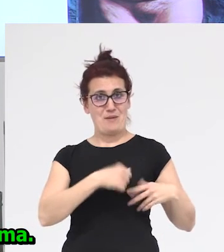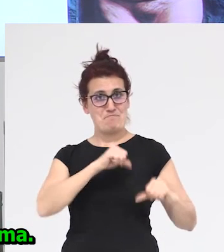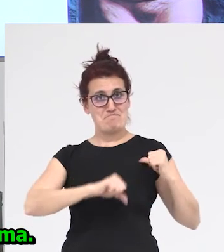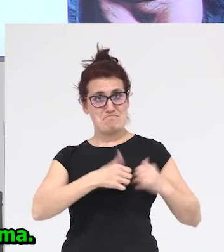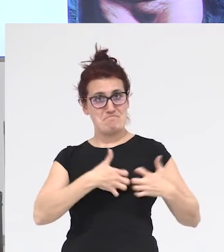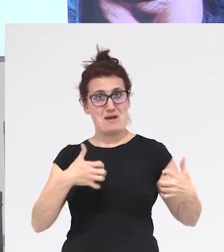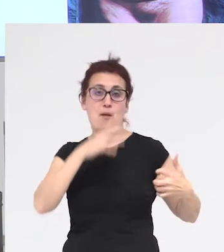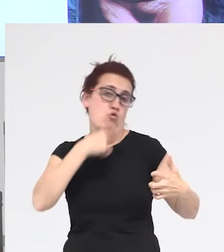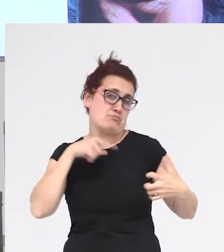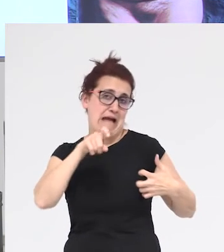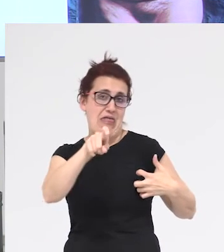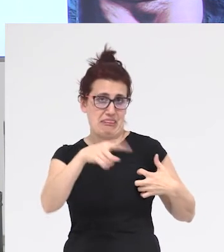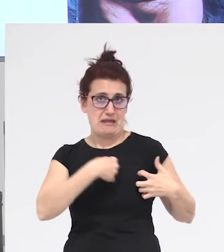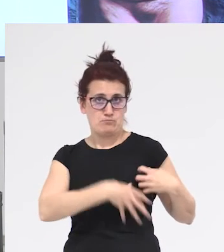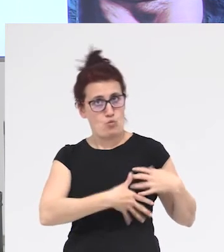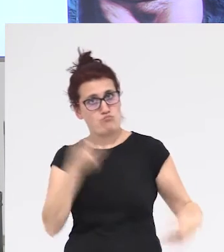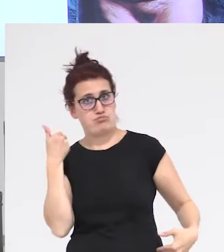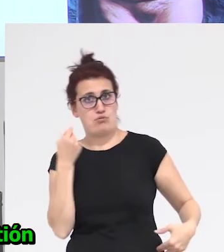diagnóstico de cáncer de mama. Y